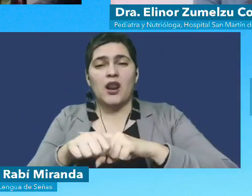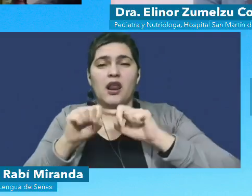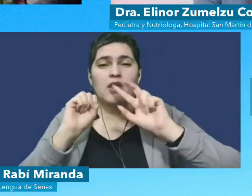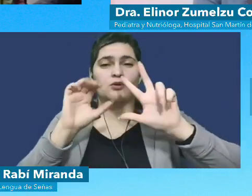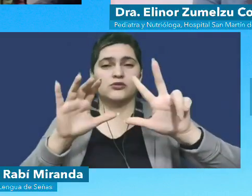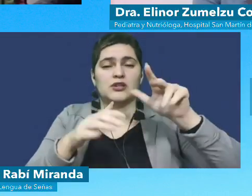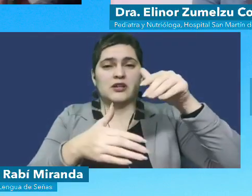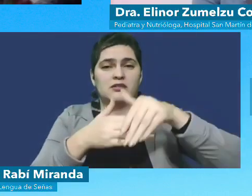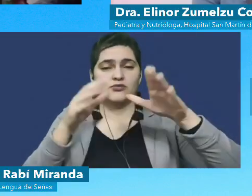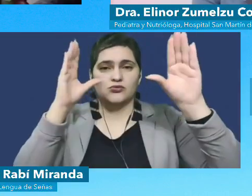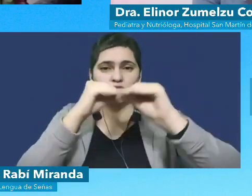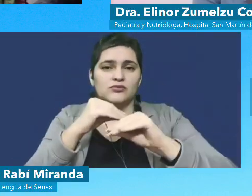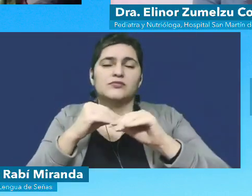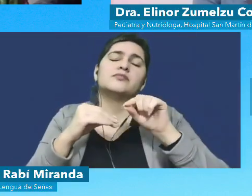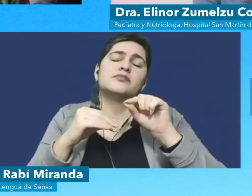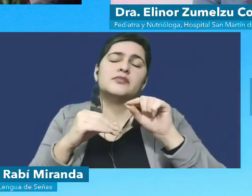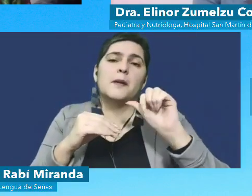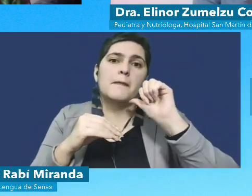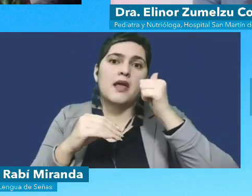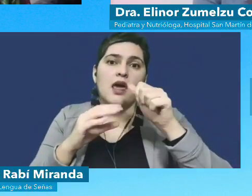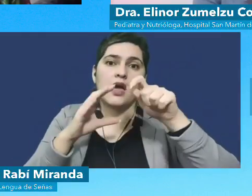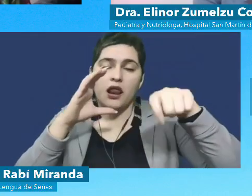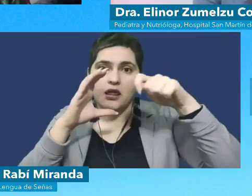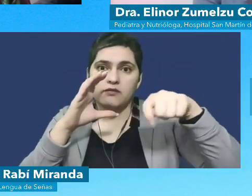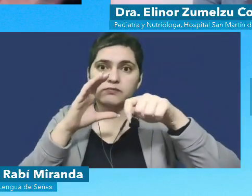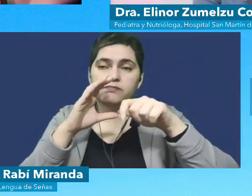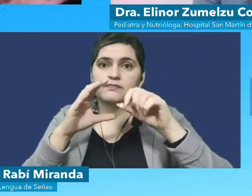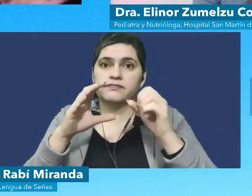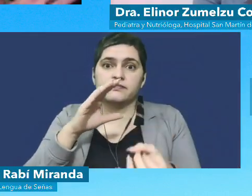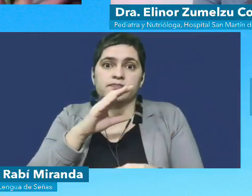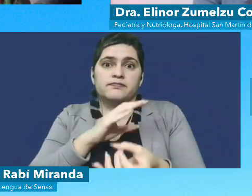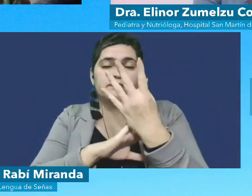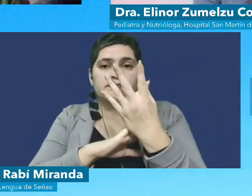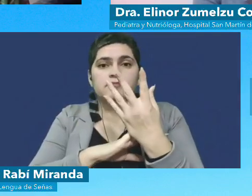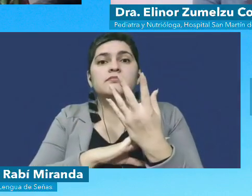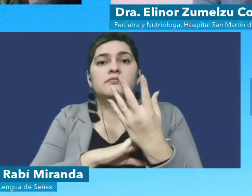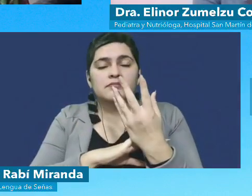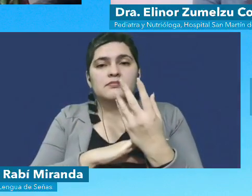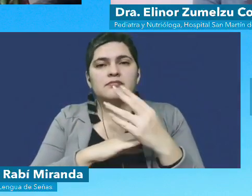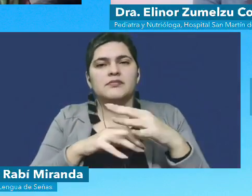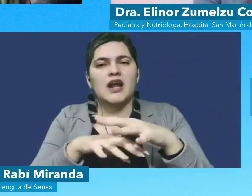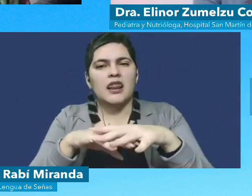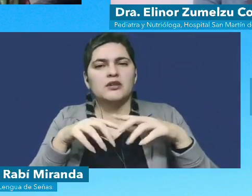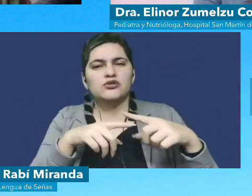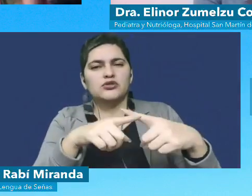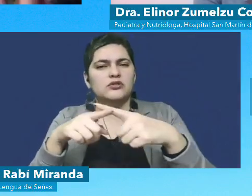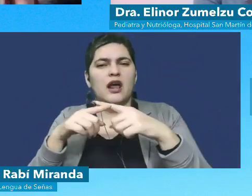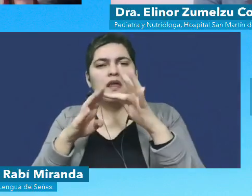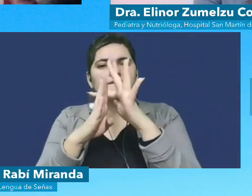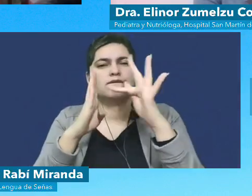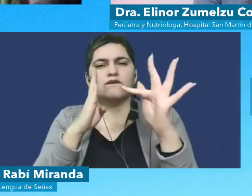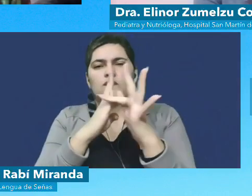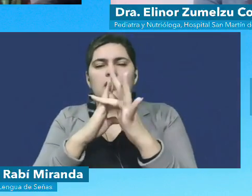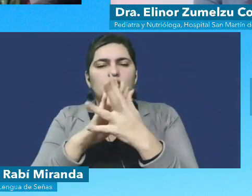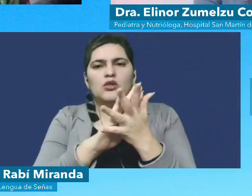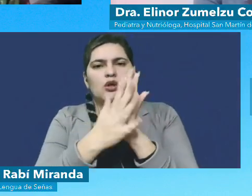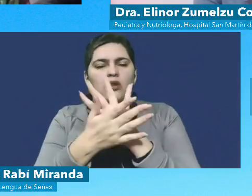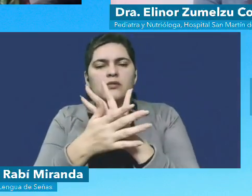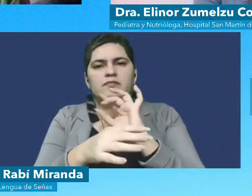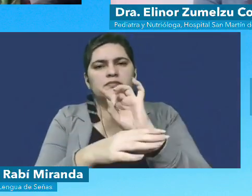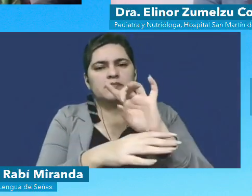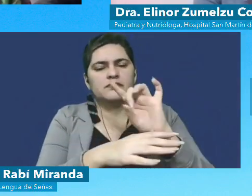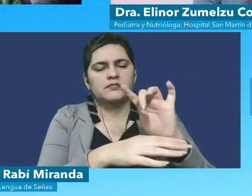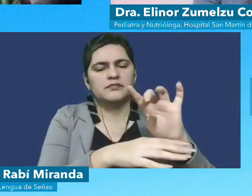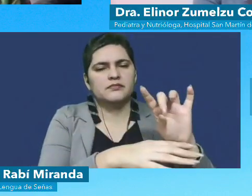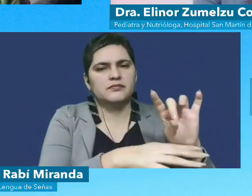grabado. Mañana lo vamos a tener ya publicado en nuestro canal de YouTube y en todas las redes sociales de FUAN. Doctora, sus palabras para